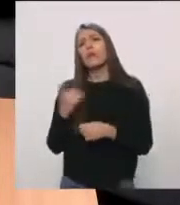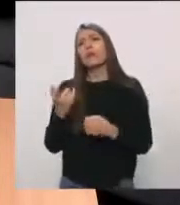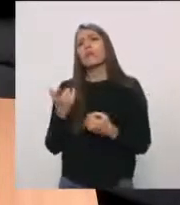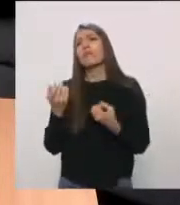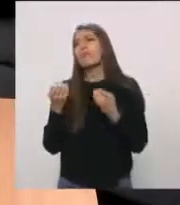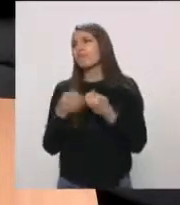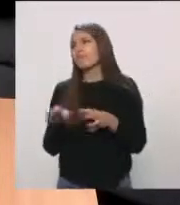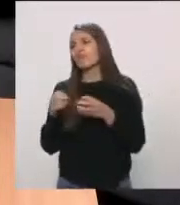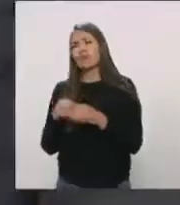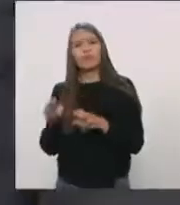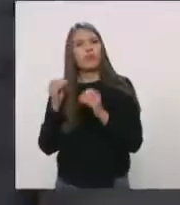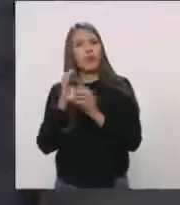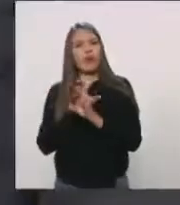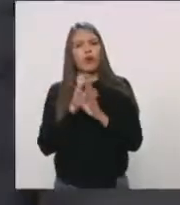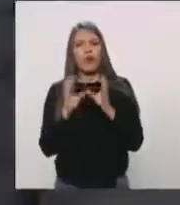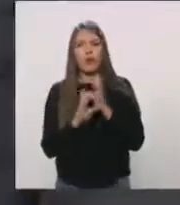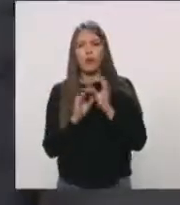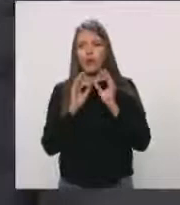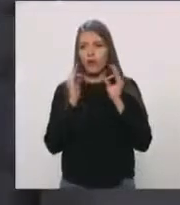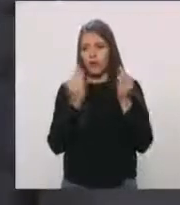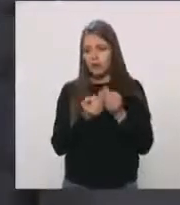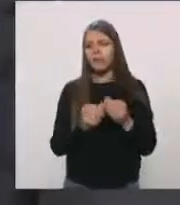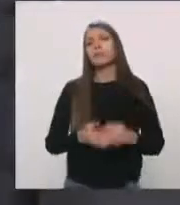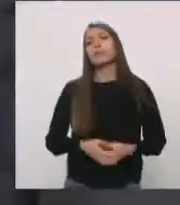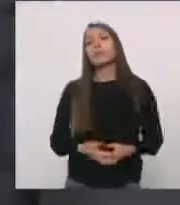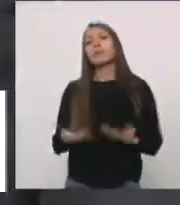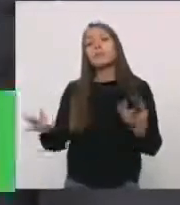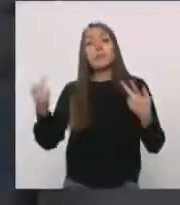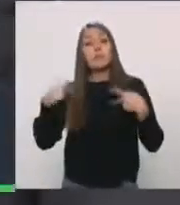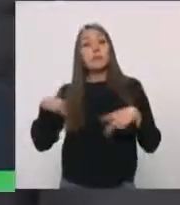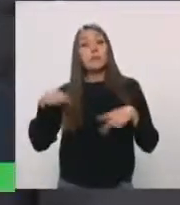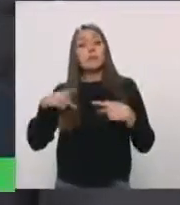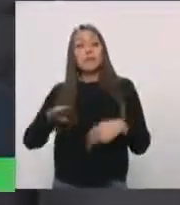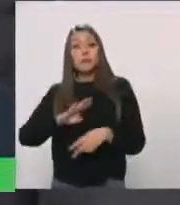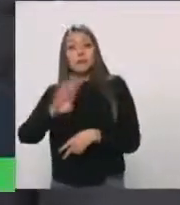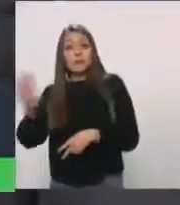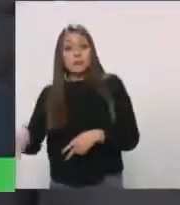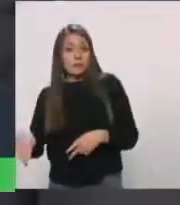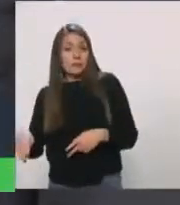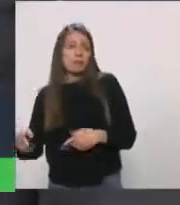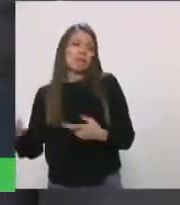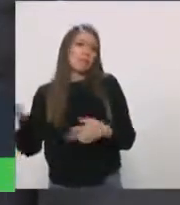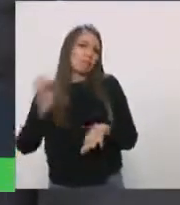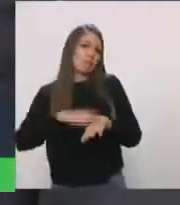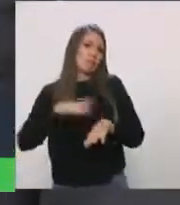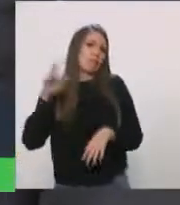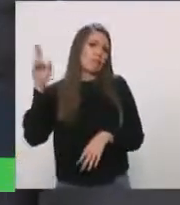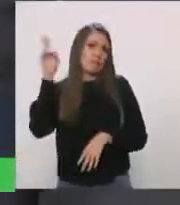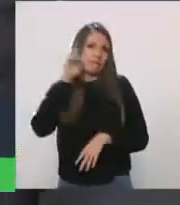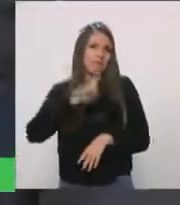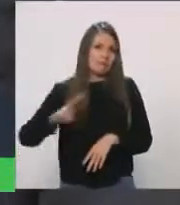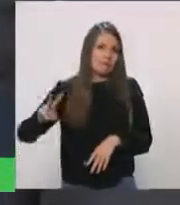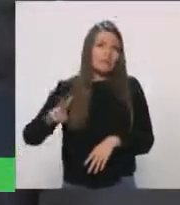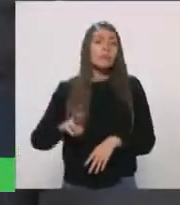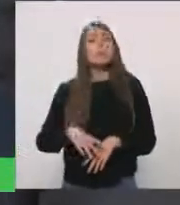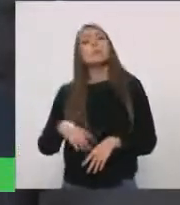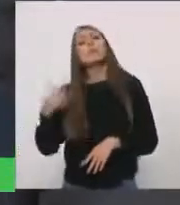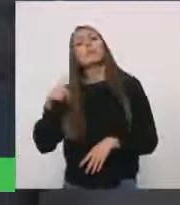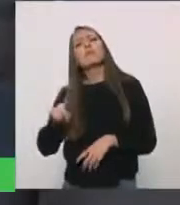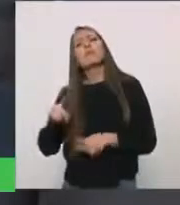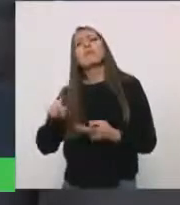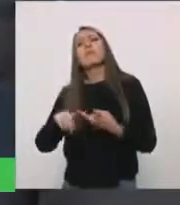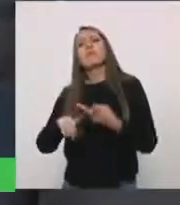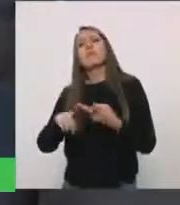maneras. Entonces, desde luego que quienes han perdido un ser querido, la pérdida es brutal, pero sí, quienes han perdido el